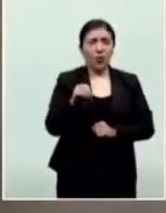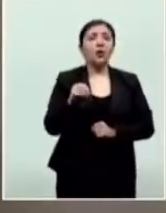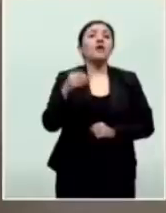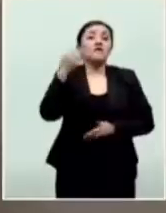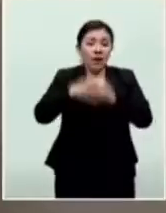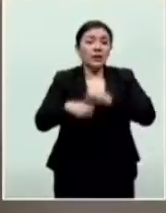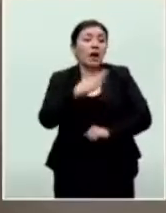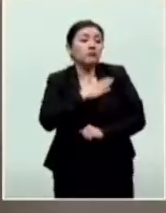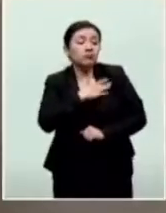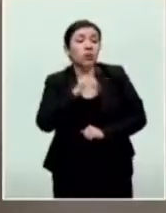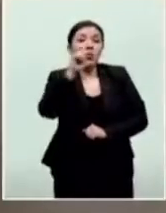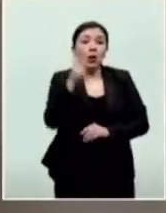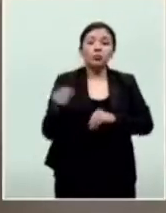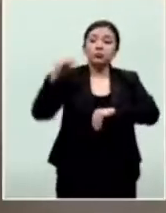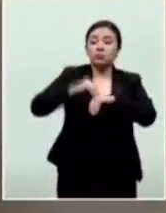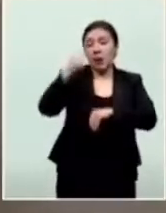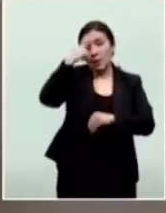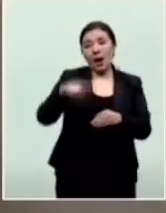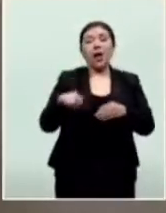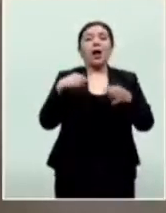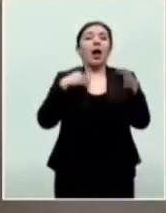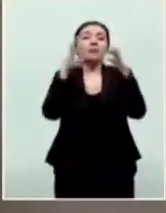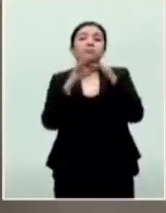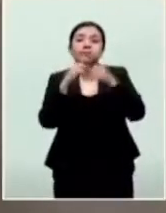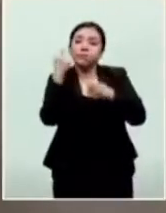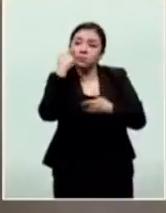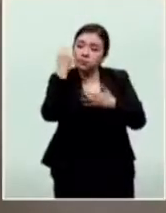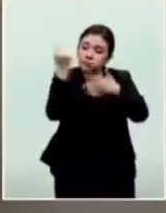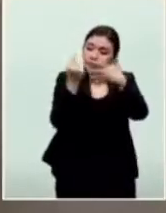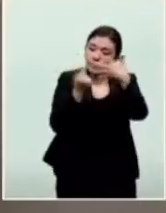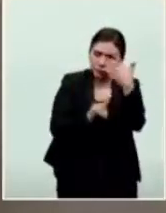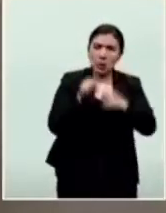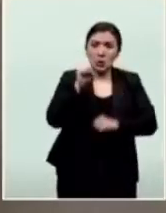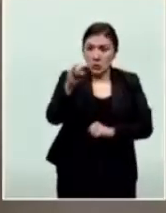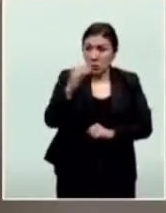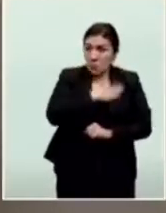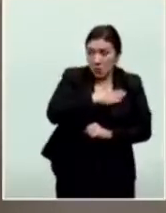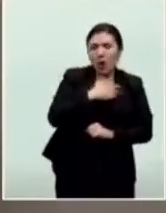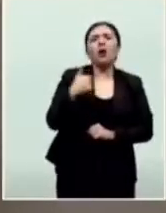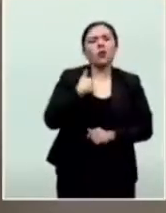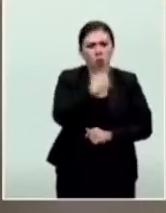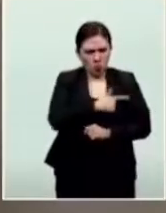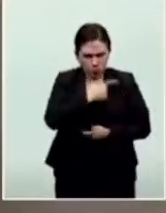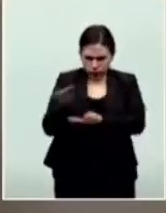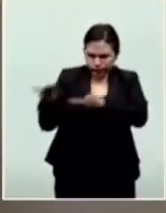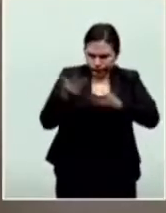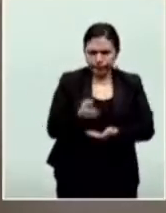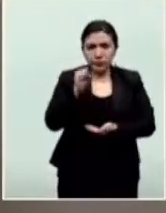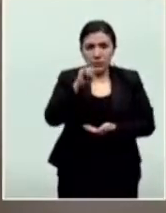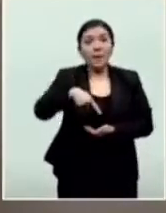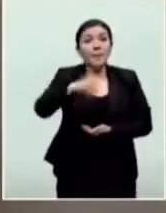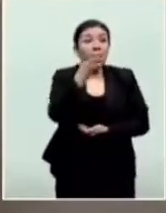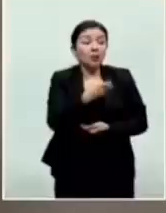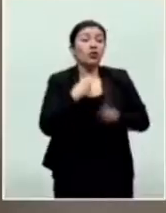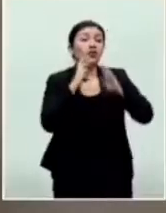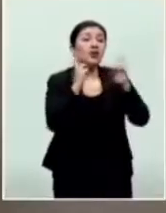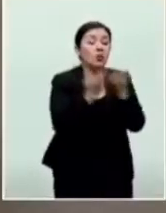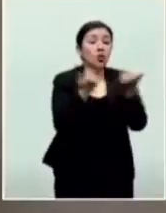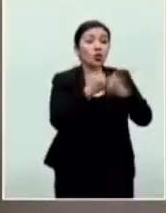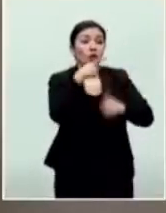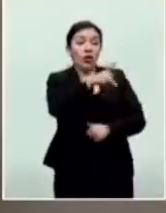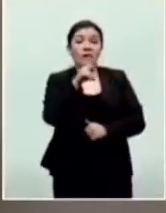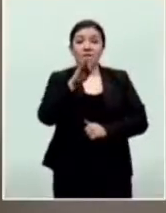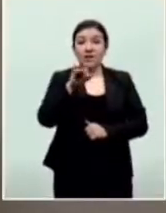una audiencia para exponerme sus puntos de vista y en su momento los recibiré para escucharlos. Pero en estas reuniones que tengo con el